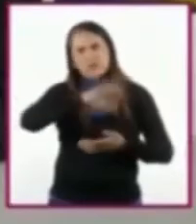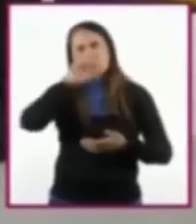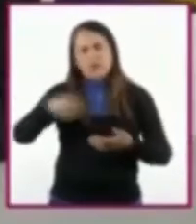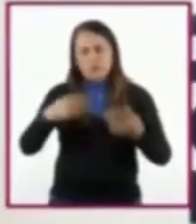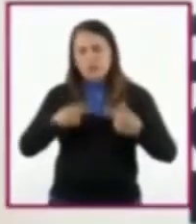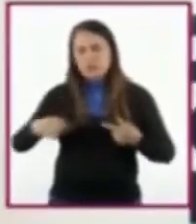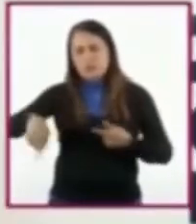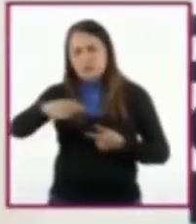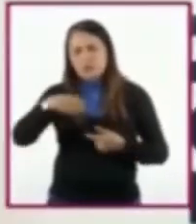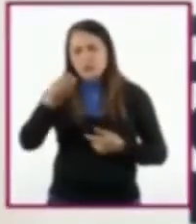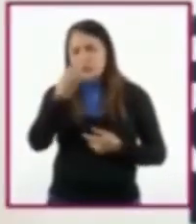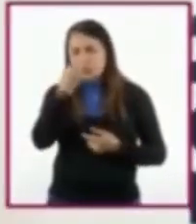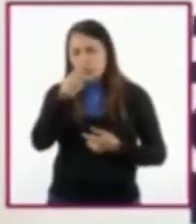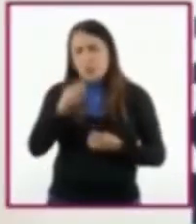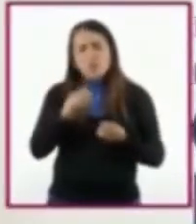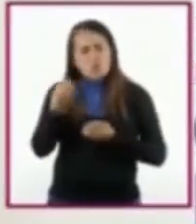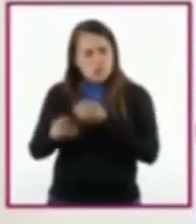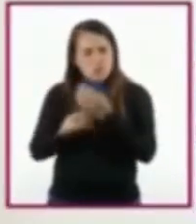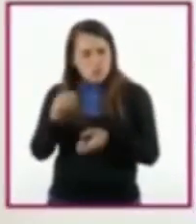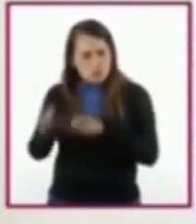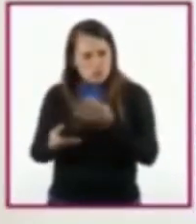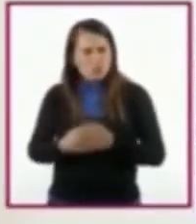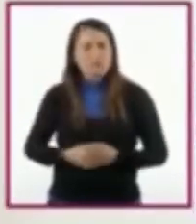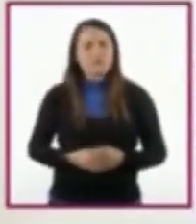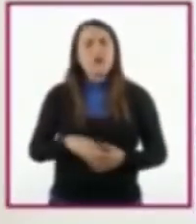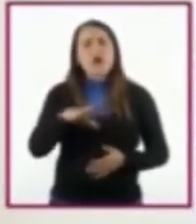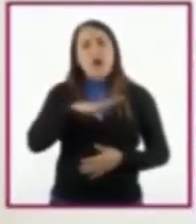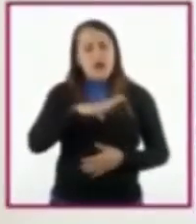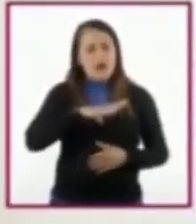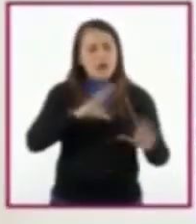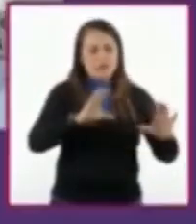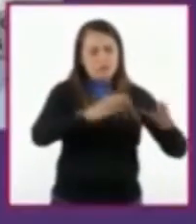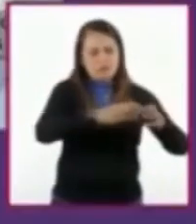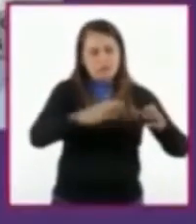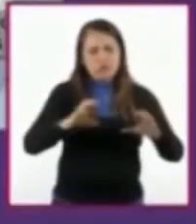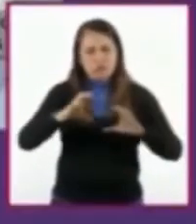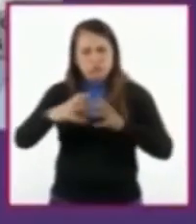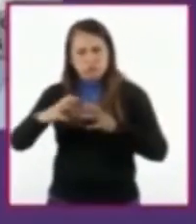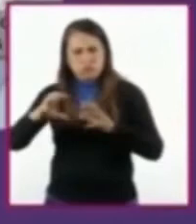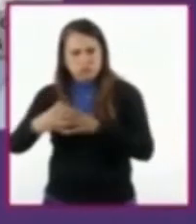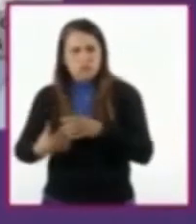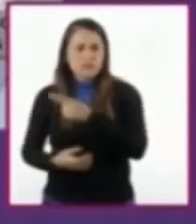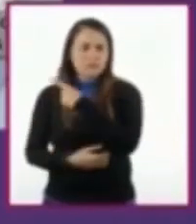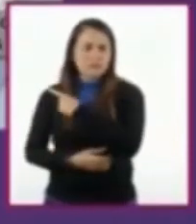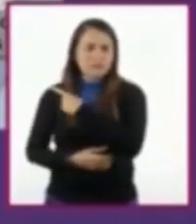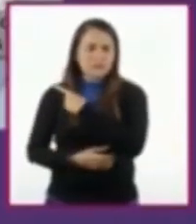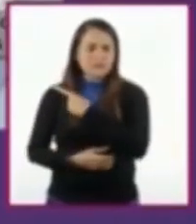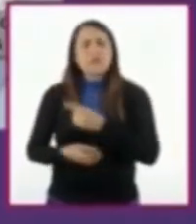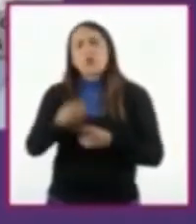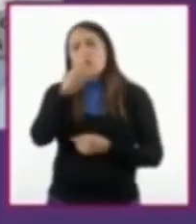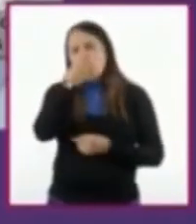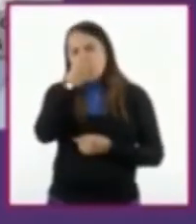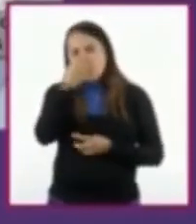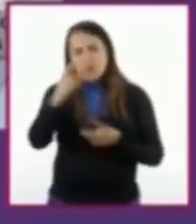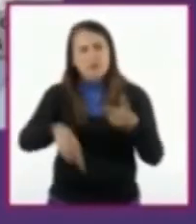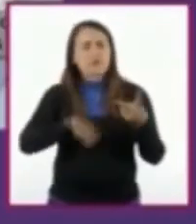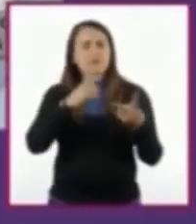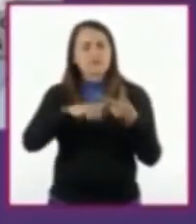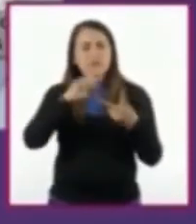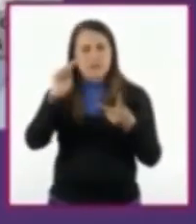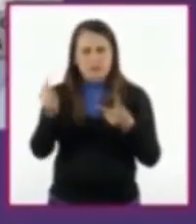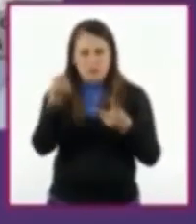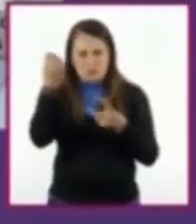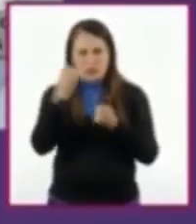población. Existen diversos campos tecnológicos como tecnología de alimentos, tecnologías